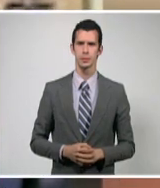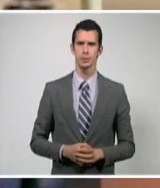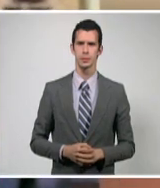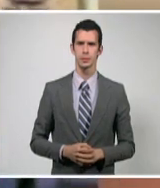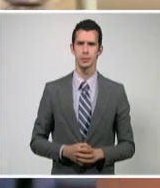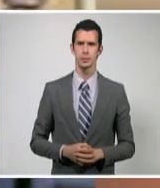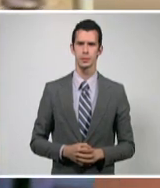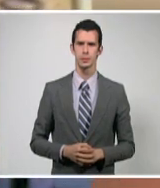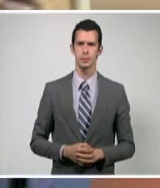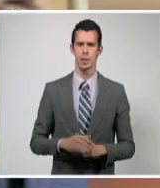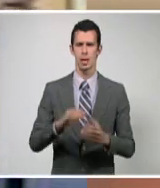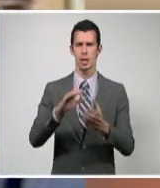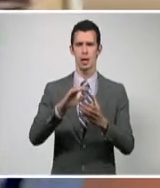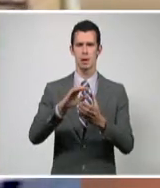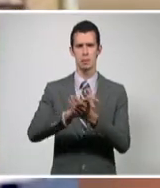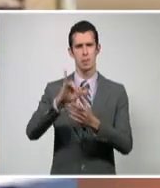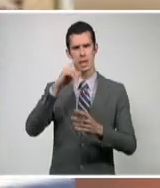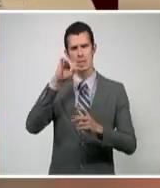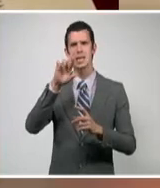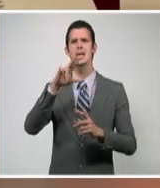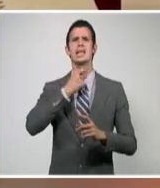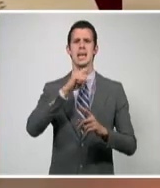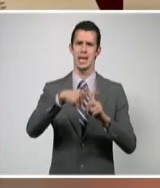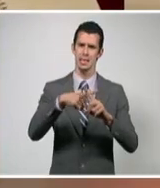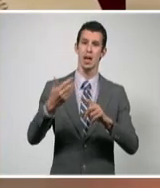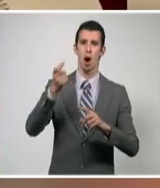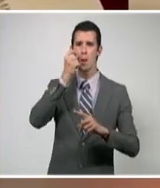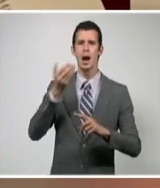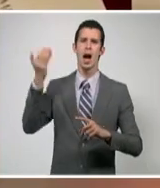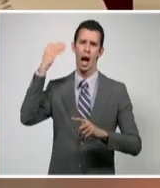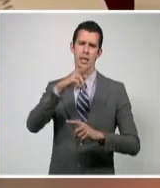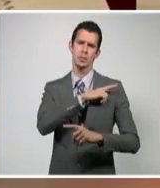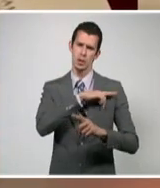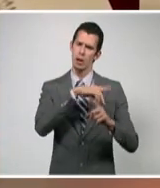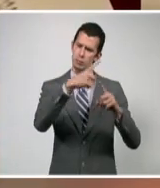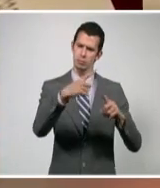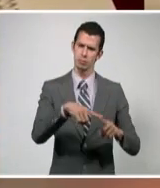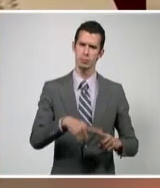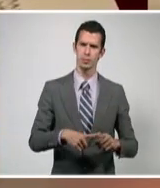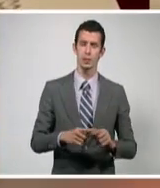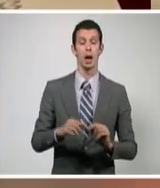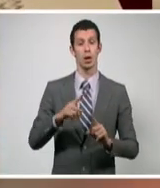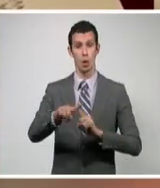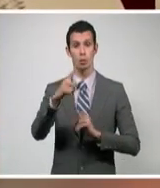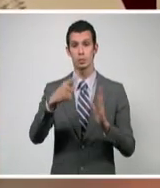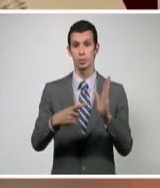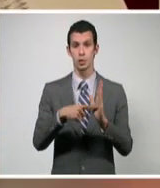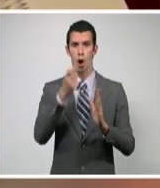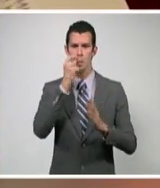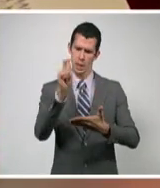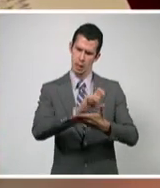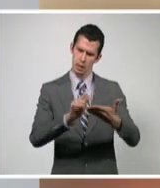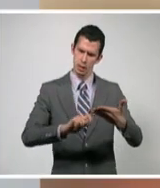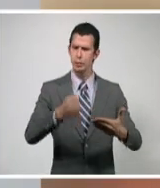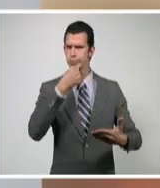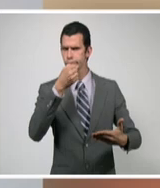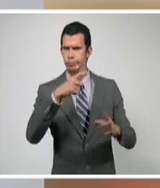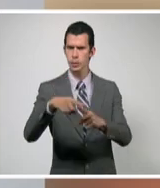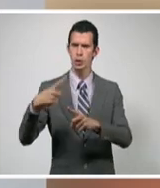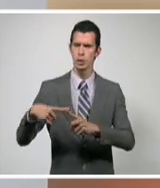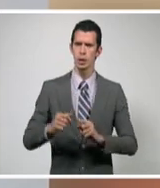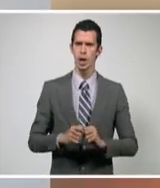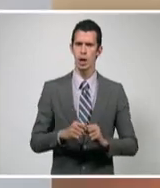Relaciones Internacionales Raúl Roa García y el Ministerio de Relaciones Exteriores. Como periodista, colaboró con un amplio número de periódicos